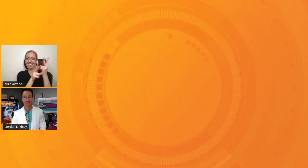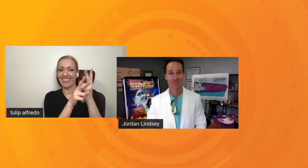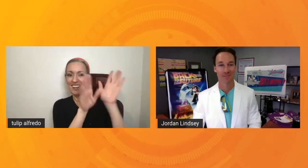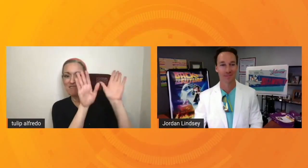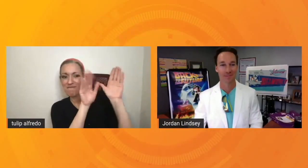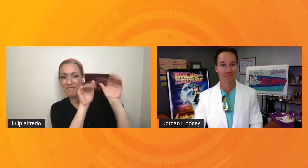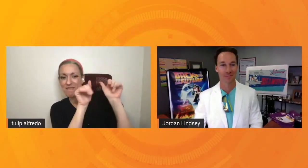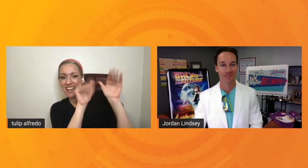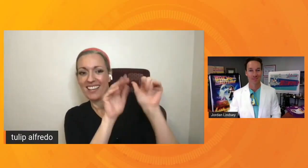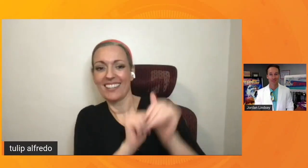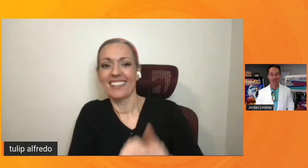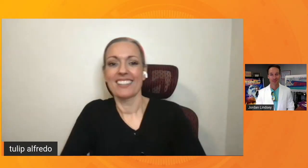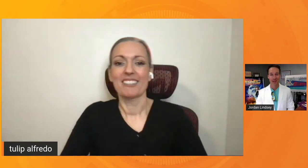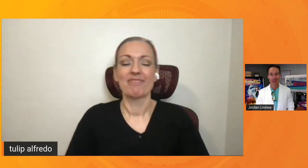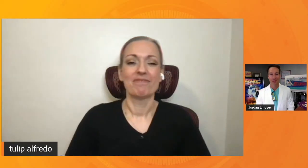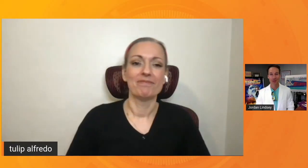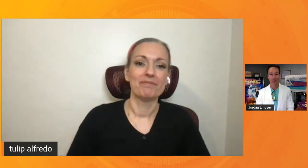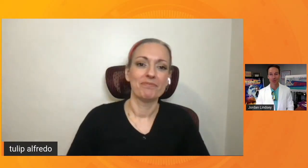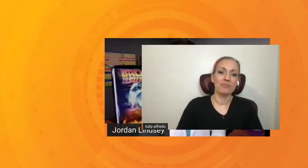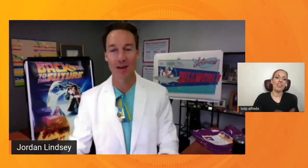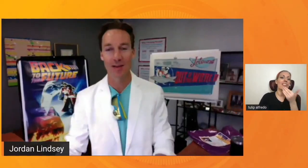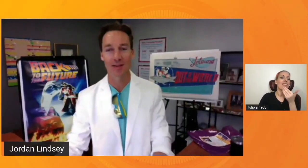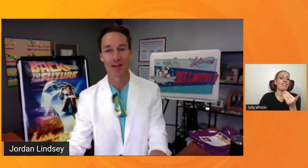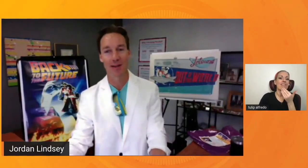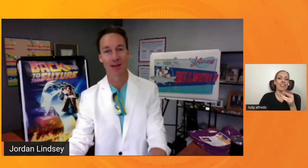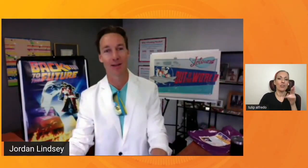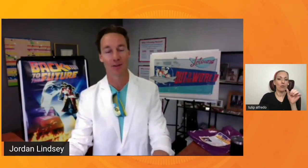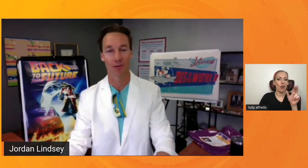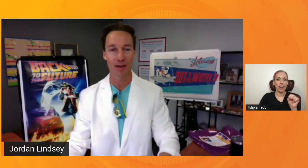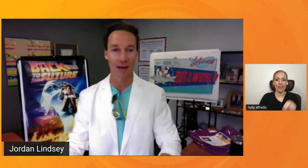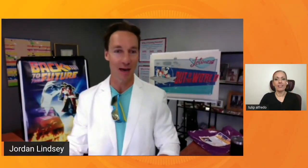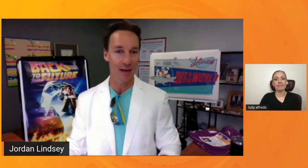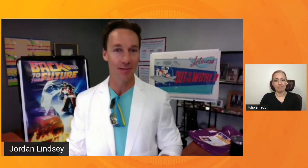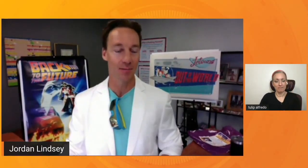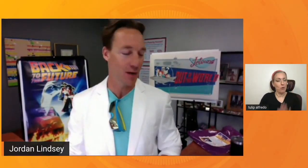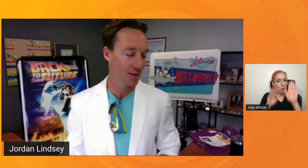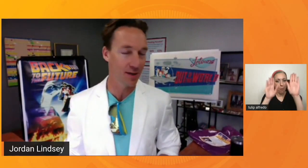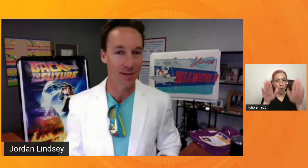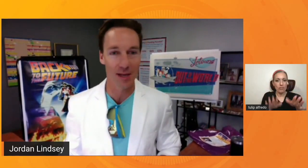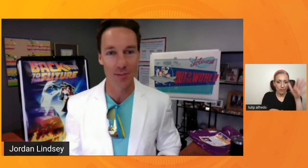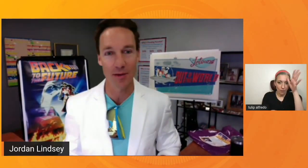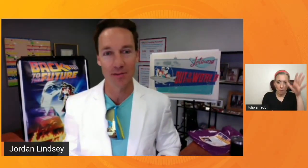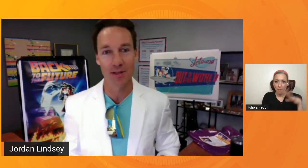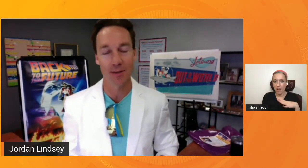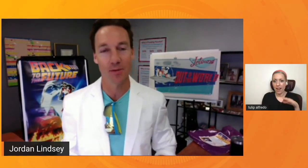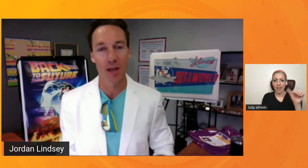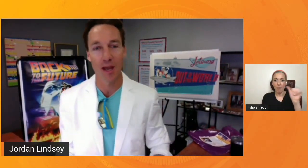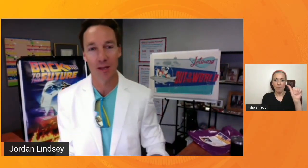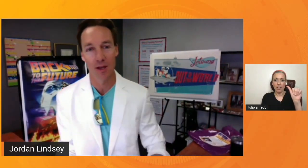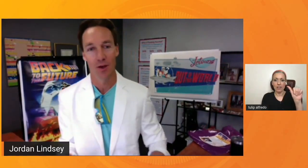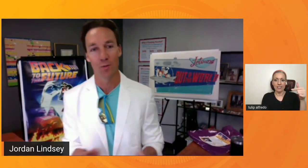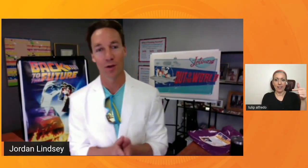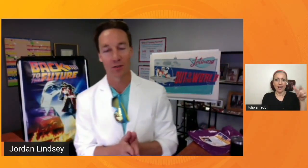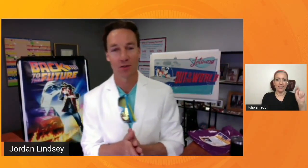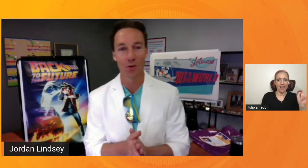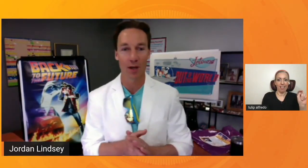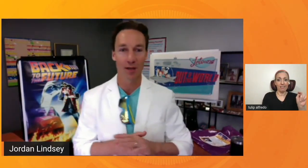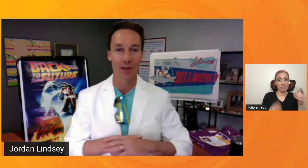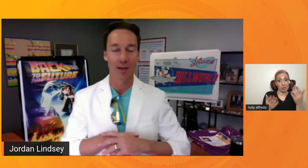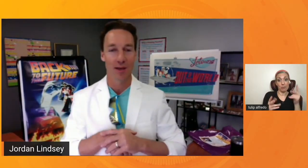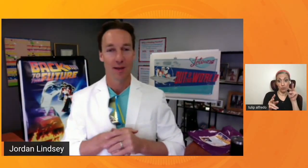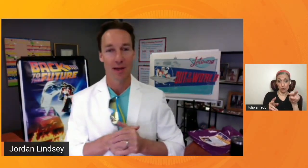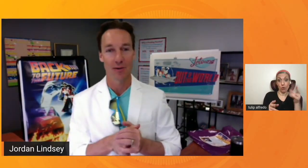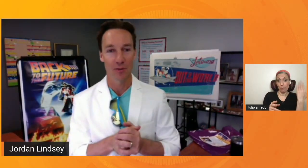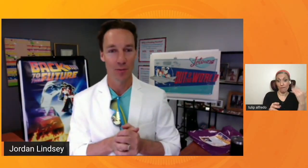la senadora Nancy Skinner, ya he dado una introducción enorme y lindísima para todos aquí presentes, específicamente sus